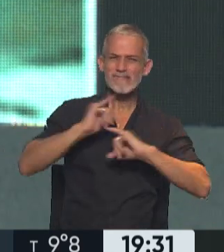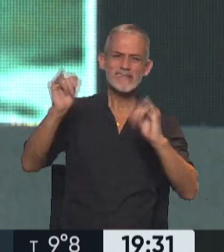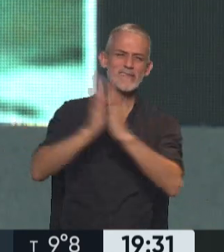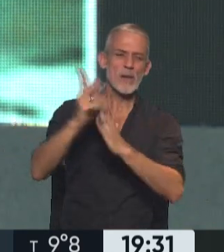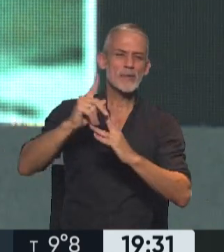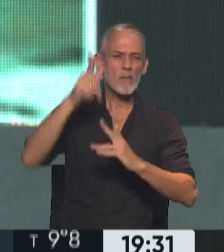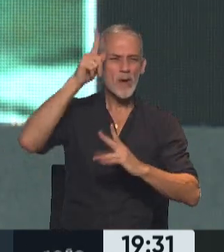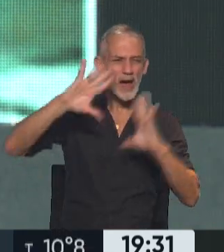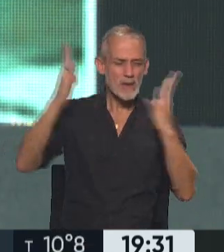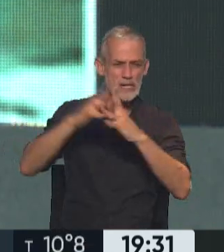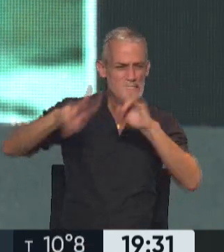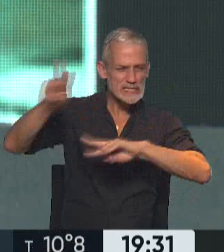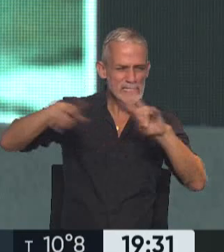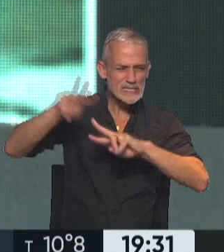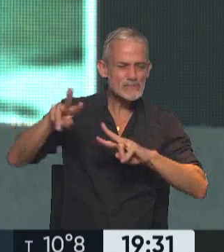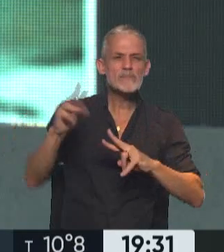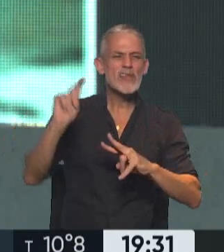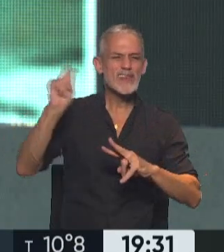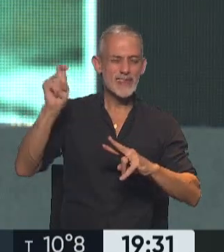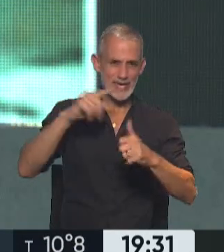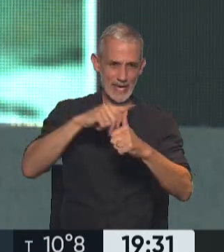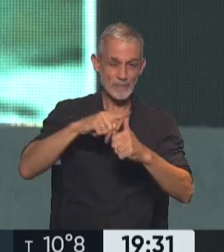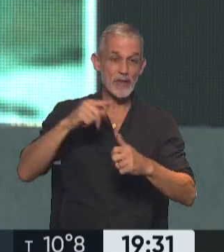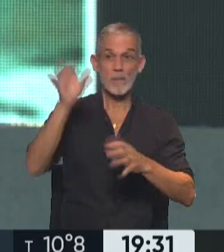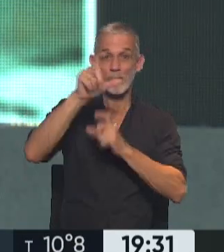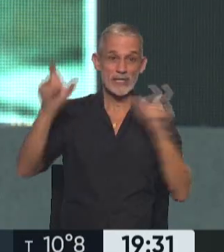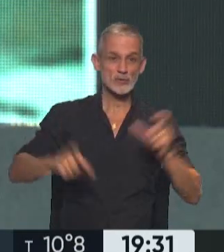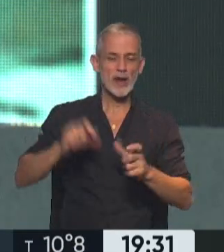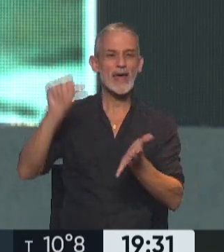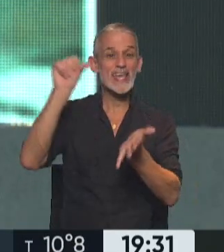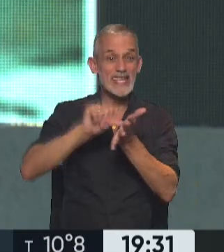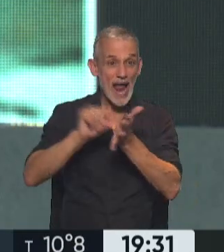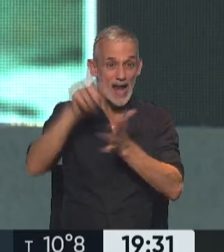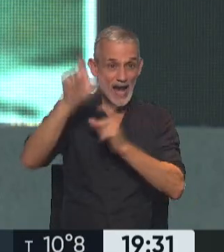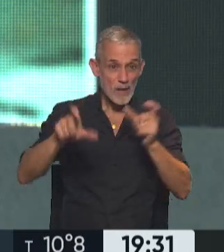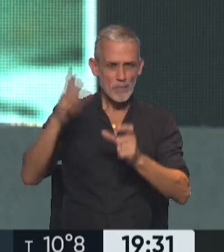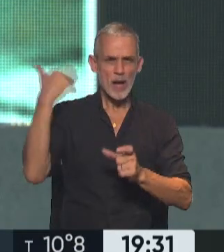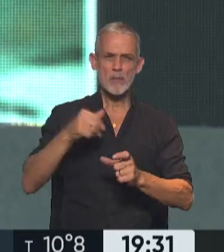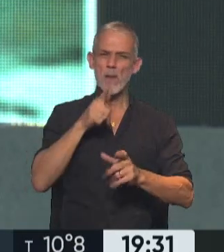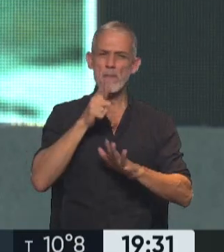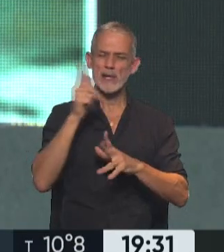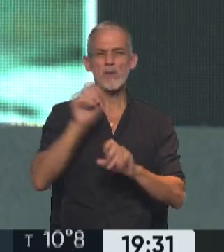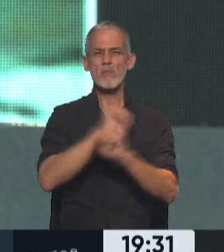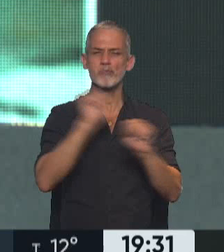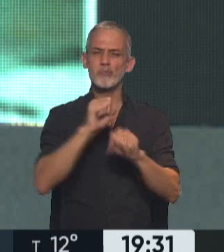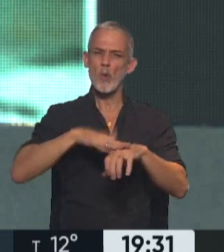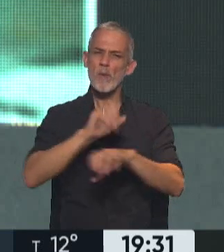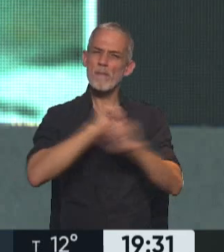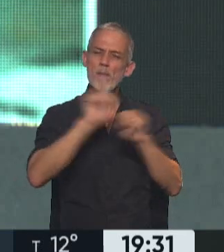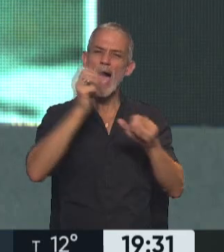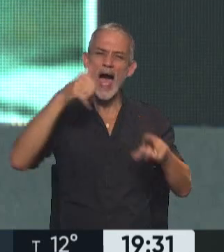en lo que refiere a la captura internacional contra ciudadanos iraníes imputados en el atentado a la AMIA